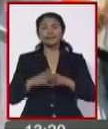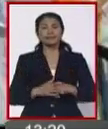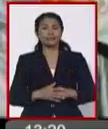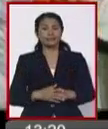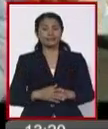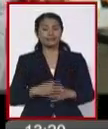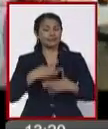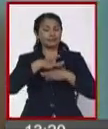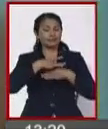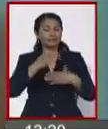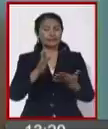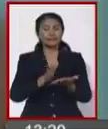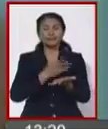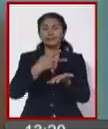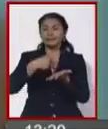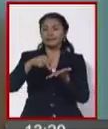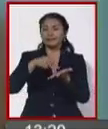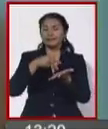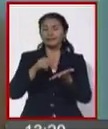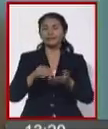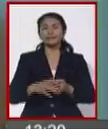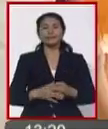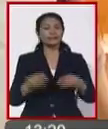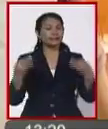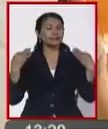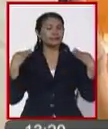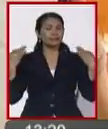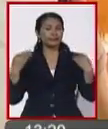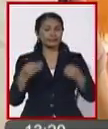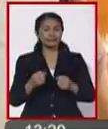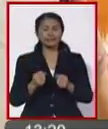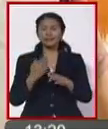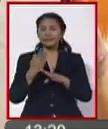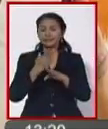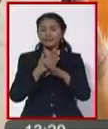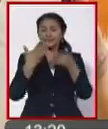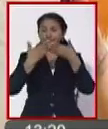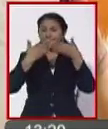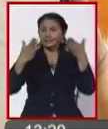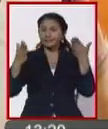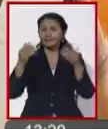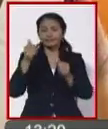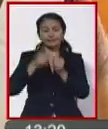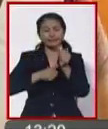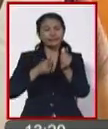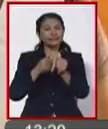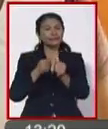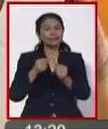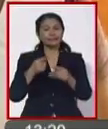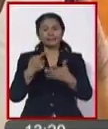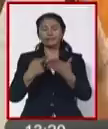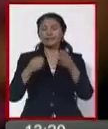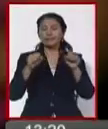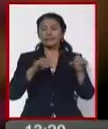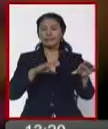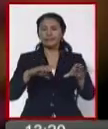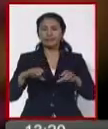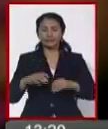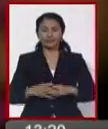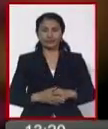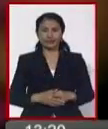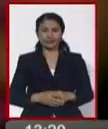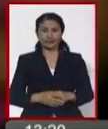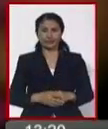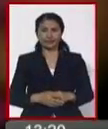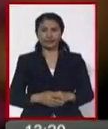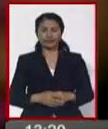gustos para la música, danza y también la gimnasia. Aquí se le ha ido descubriendo, ¿no?, cada talento, cada habilidad